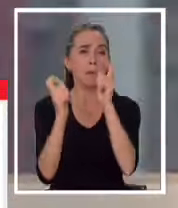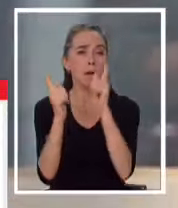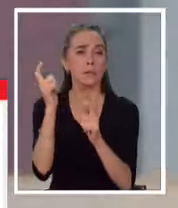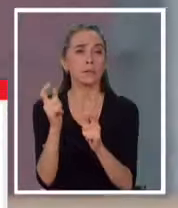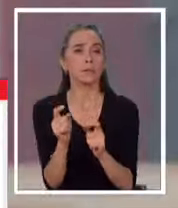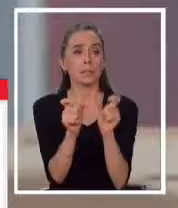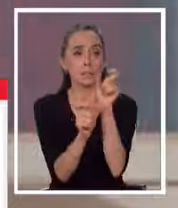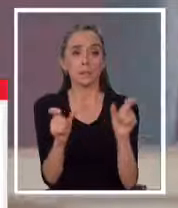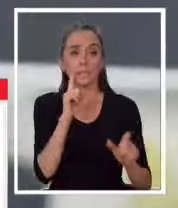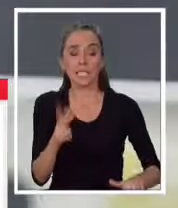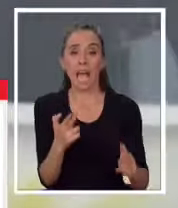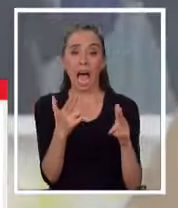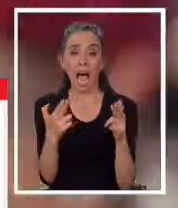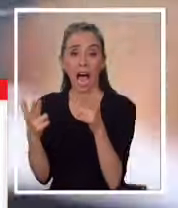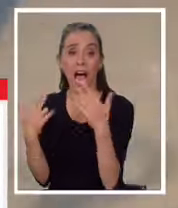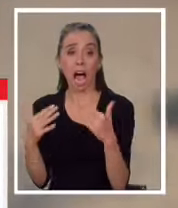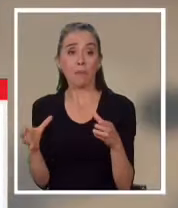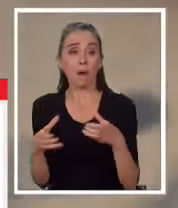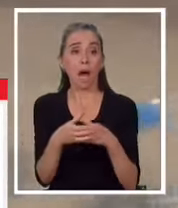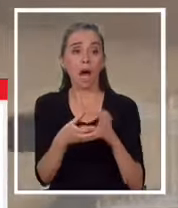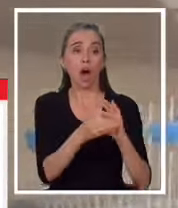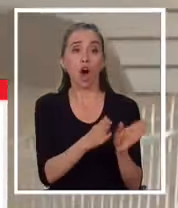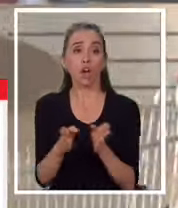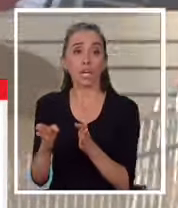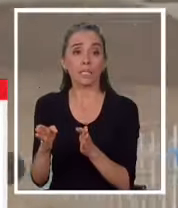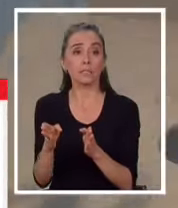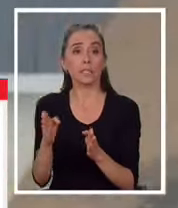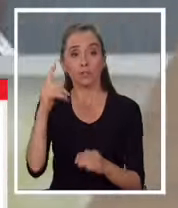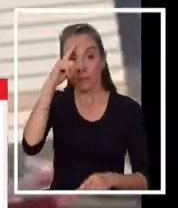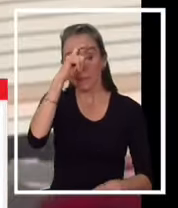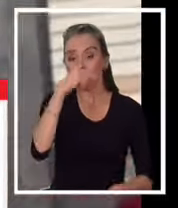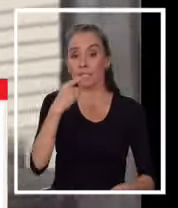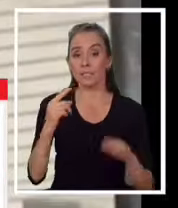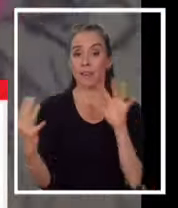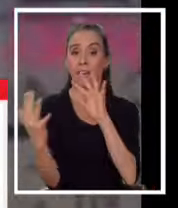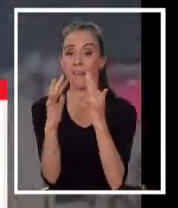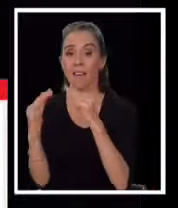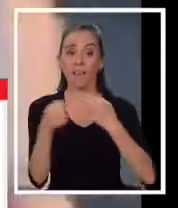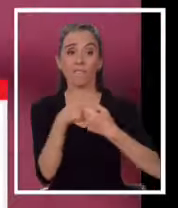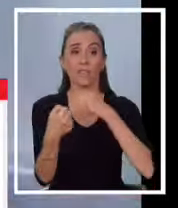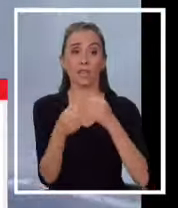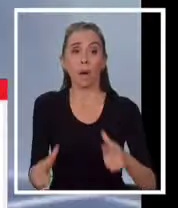Con este nivel de armamentos y organización, difícilmente se podría hablar de enfrentamientos.